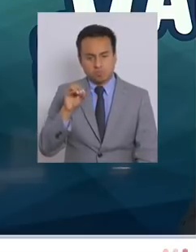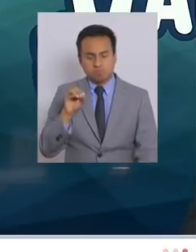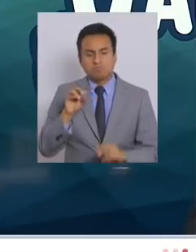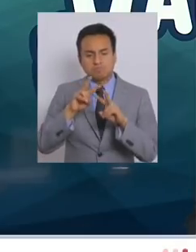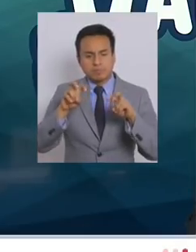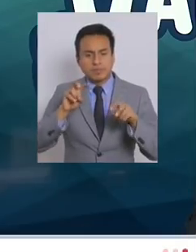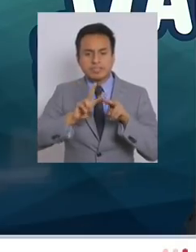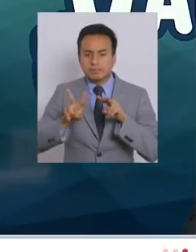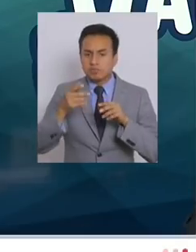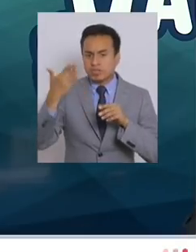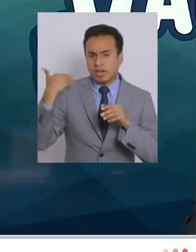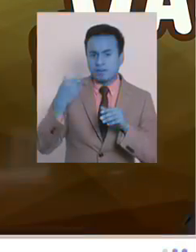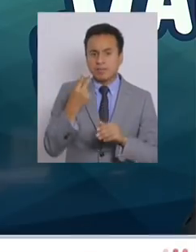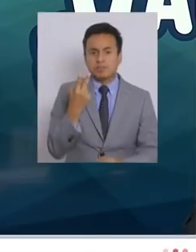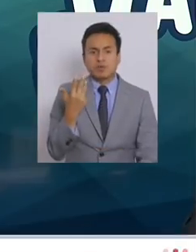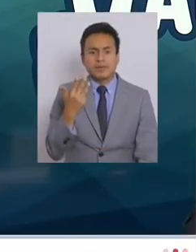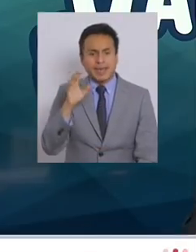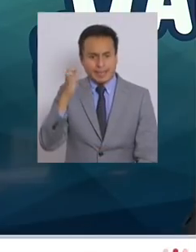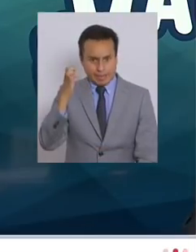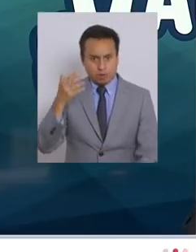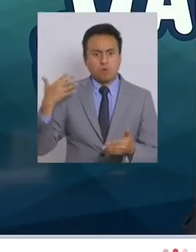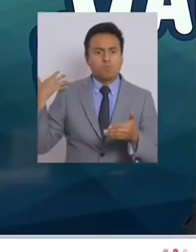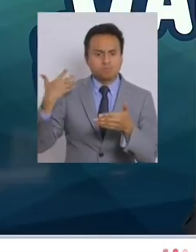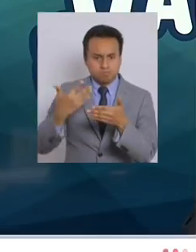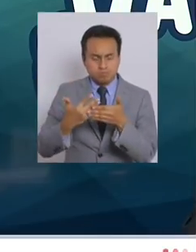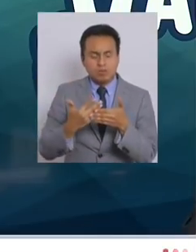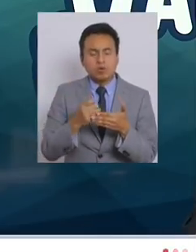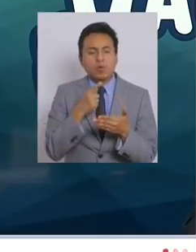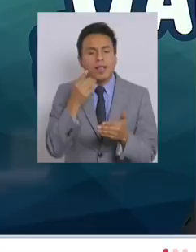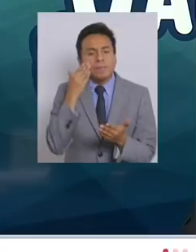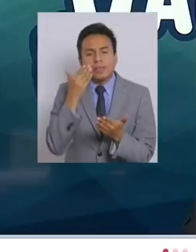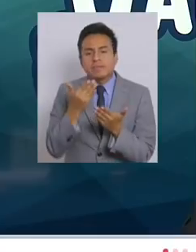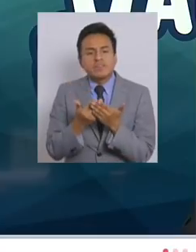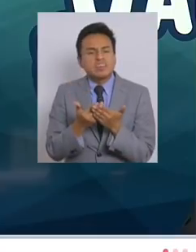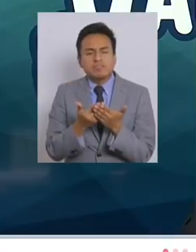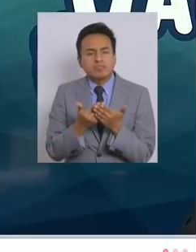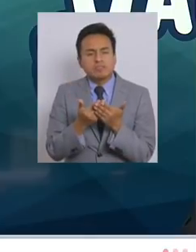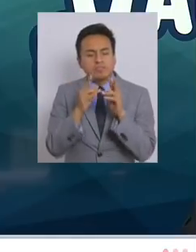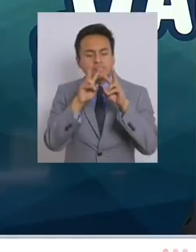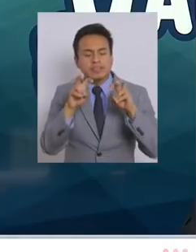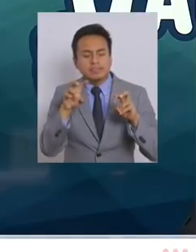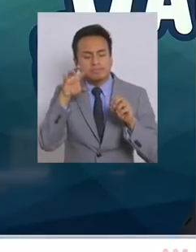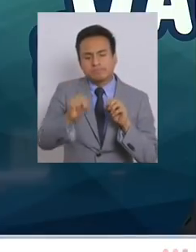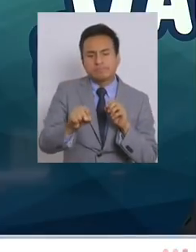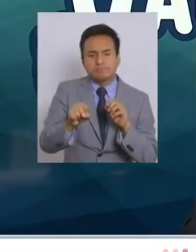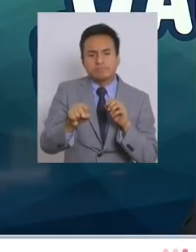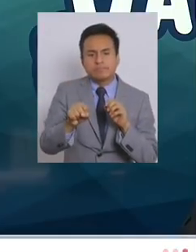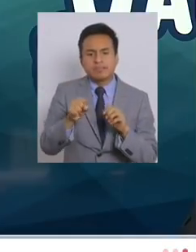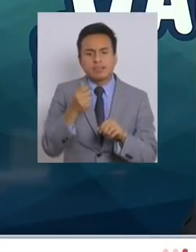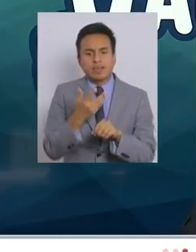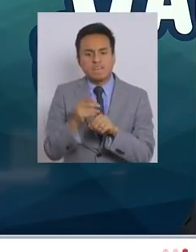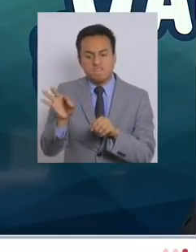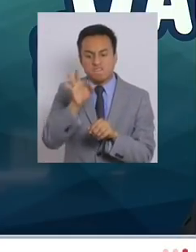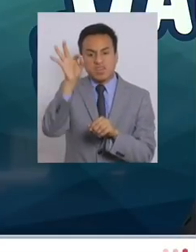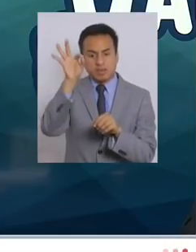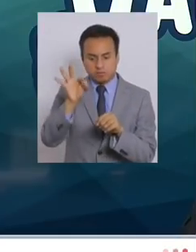implementamos desde el 29 de enero cuál es el beneficio este este test detecta el virus por lo tanto es un